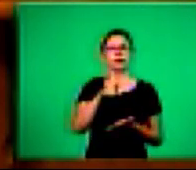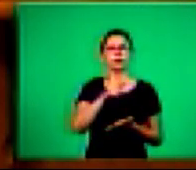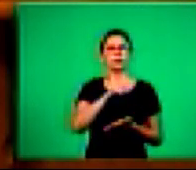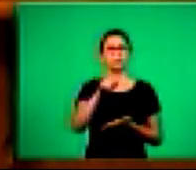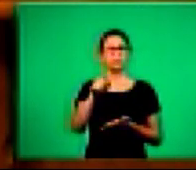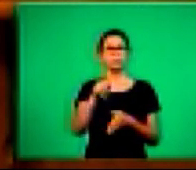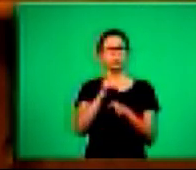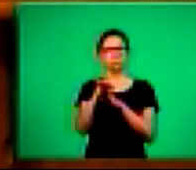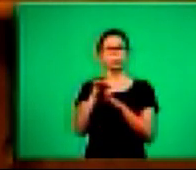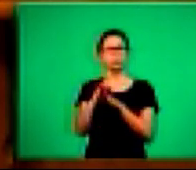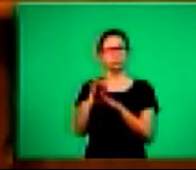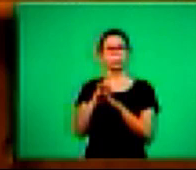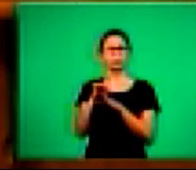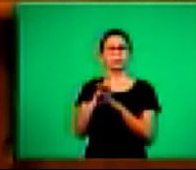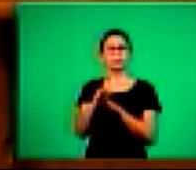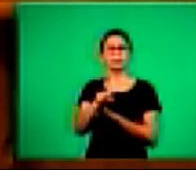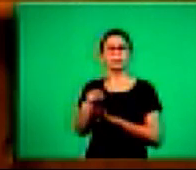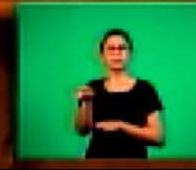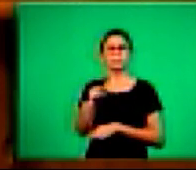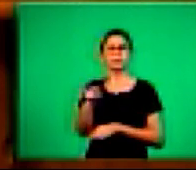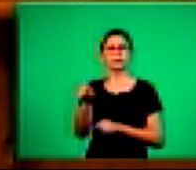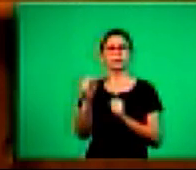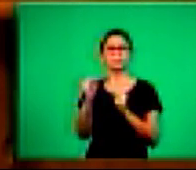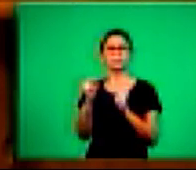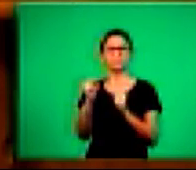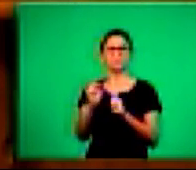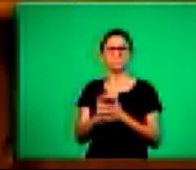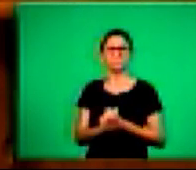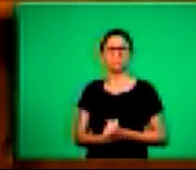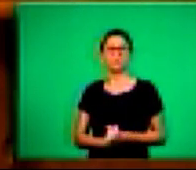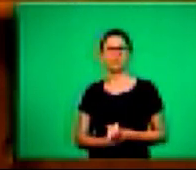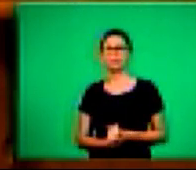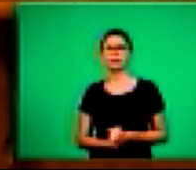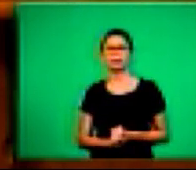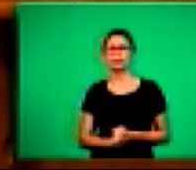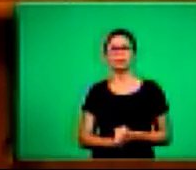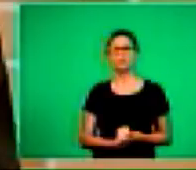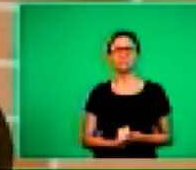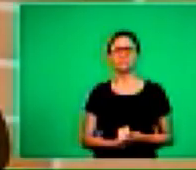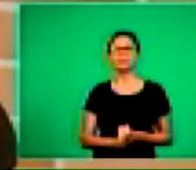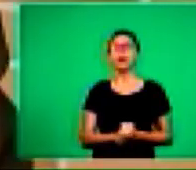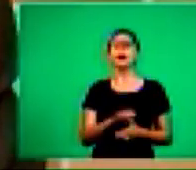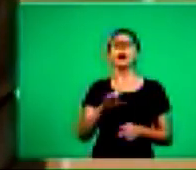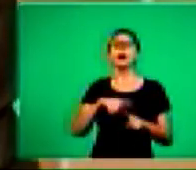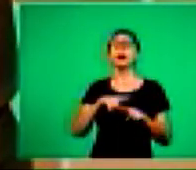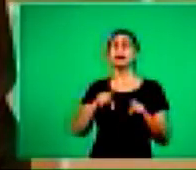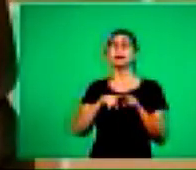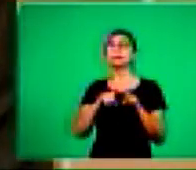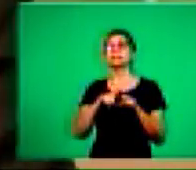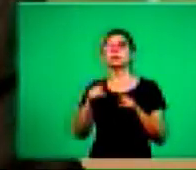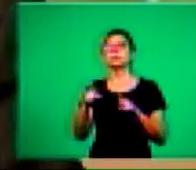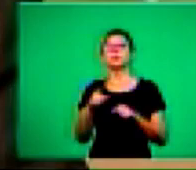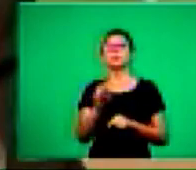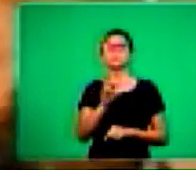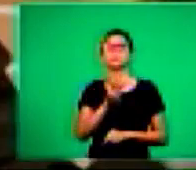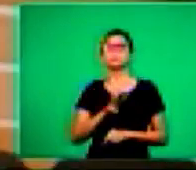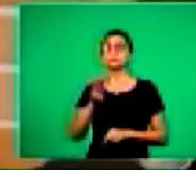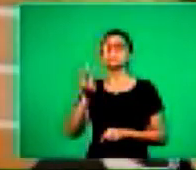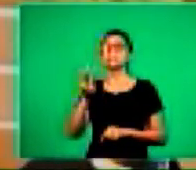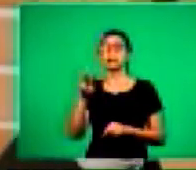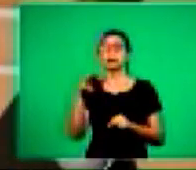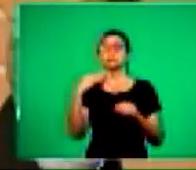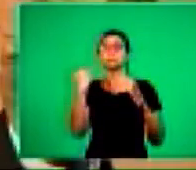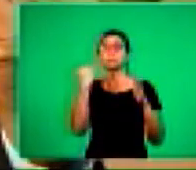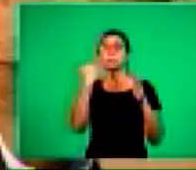instrucciones y orientaciones para que ustedes puedan acompañar allá hemos colocado en él en la